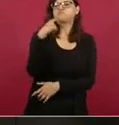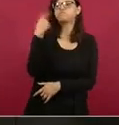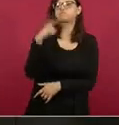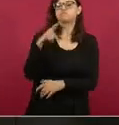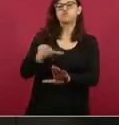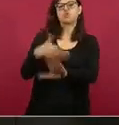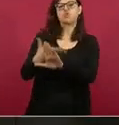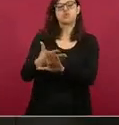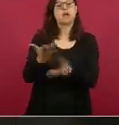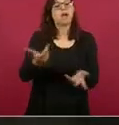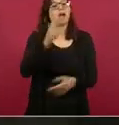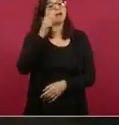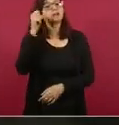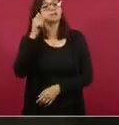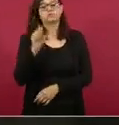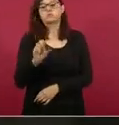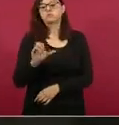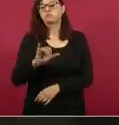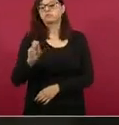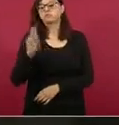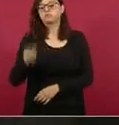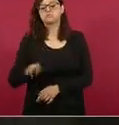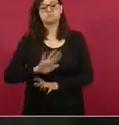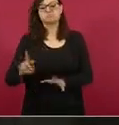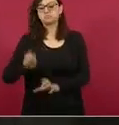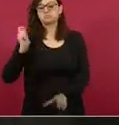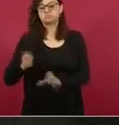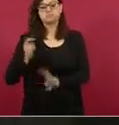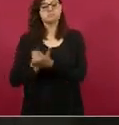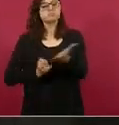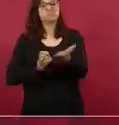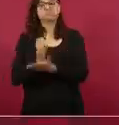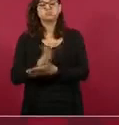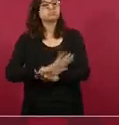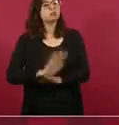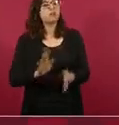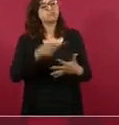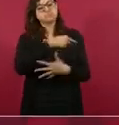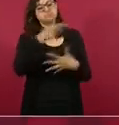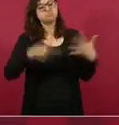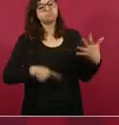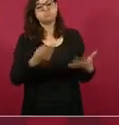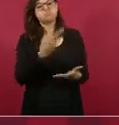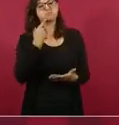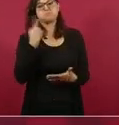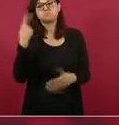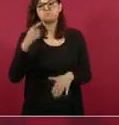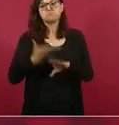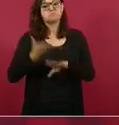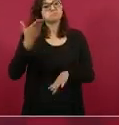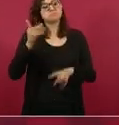Los más importantes. O sea, ya avanzamos. Ahí se va a ir sabiendo poco a poco. No